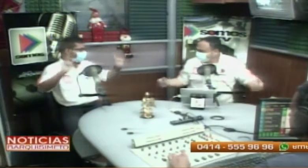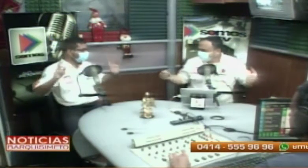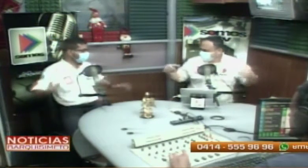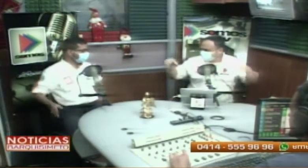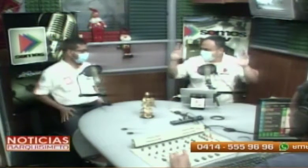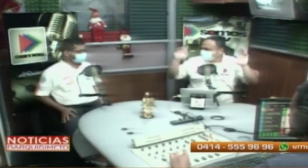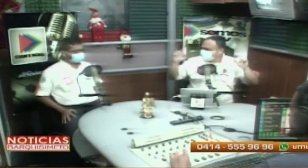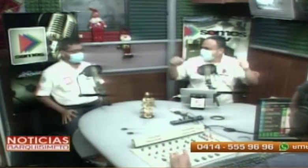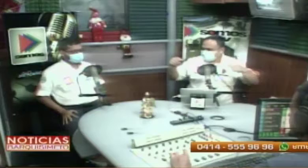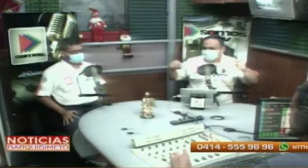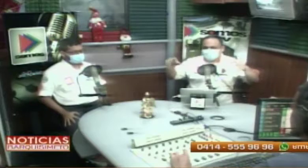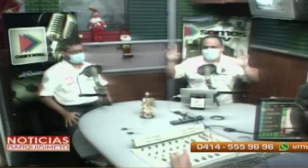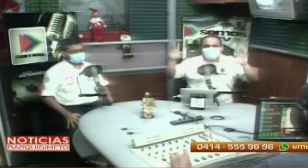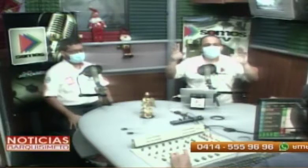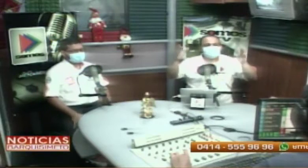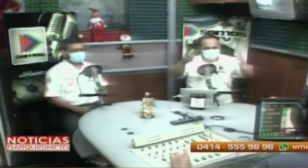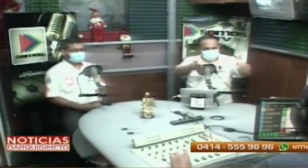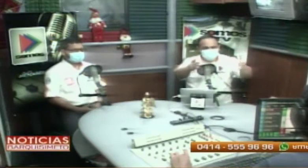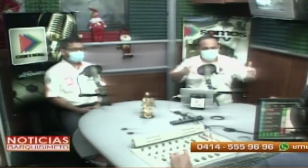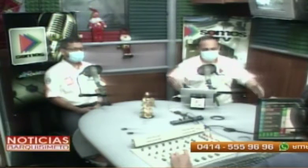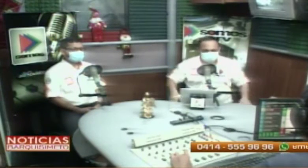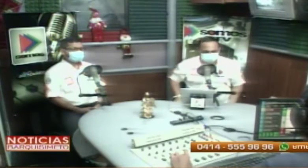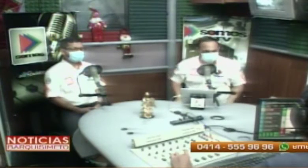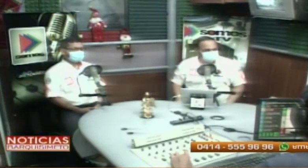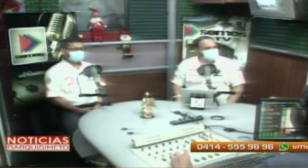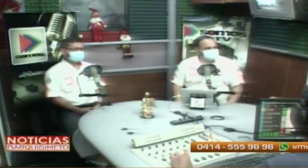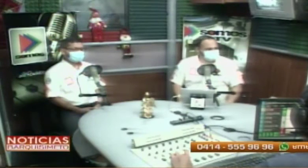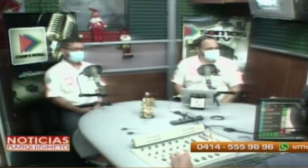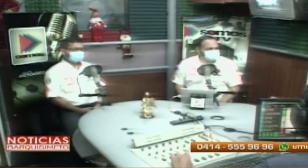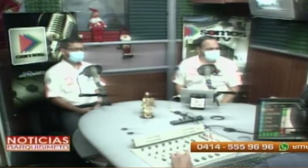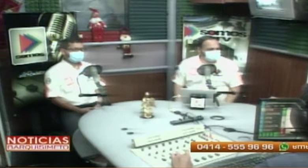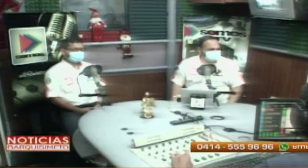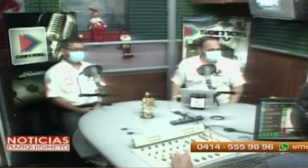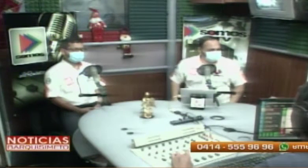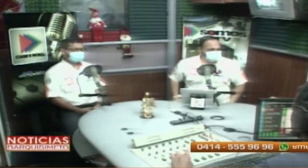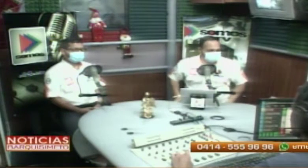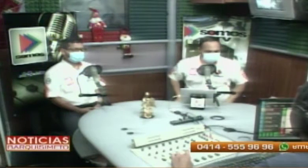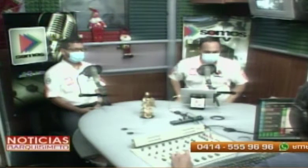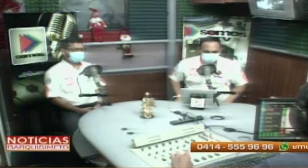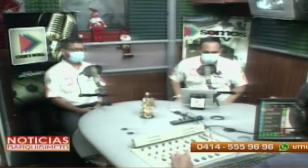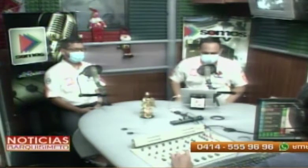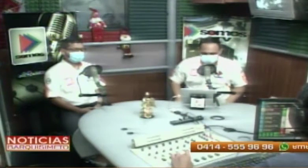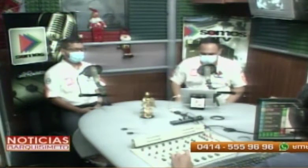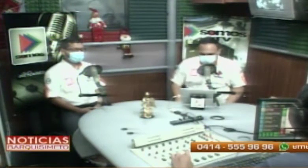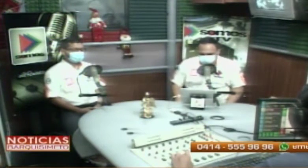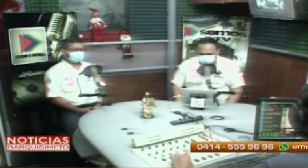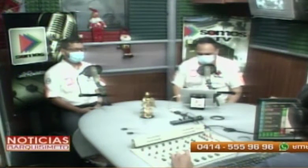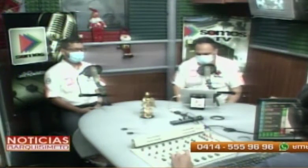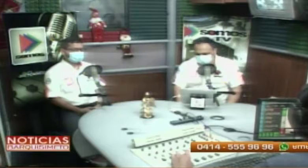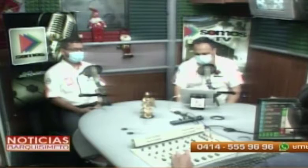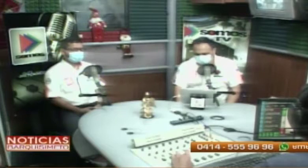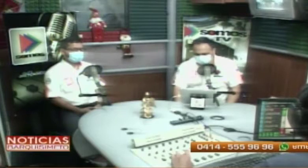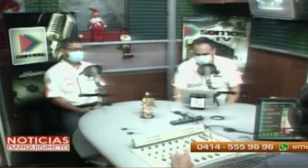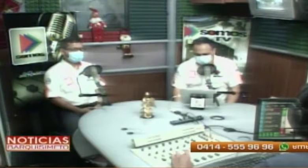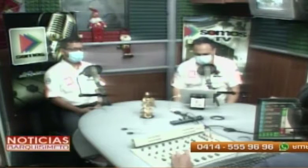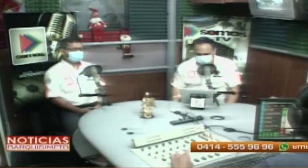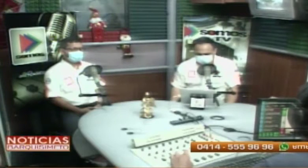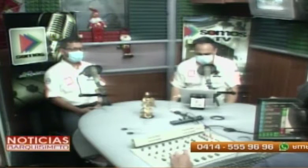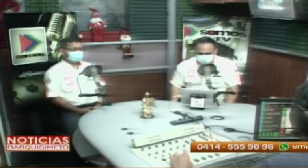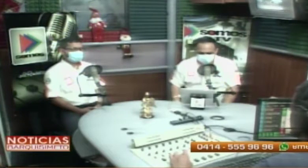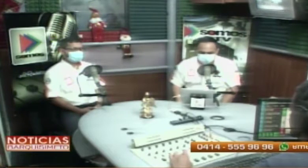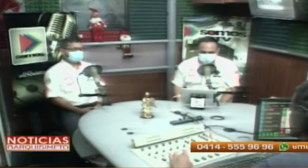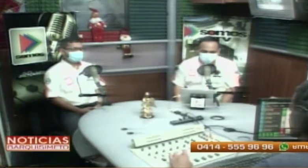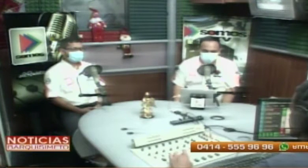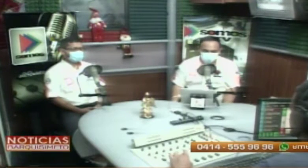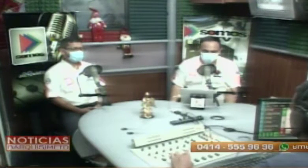música para decirlo vamos entonces a hacer una pausa escuchamos un tema musical en 93.7 fm y regresamos con más